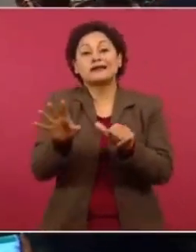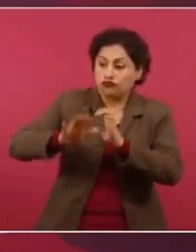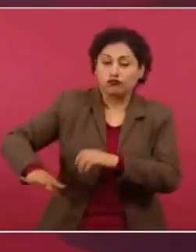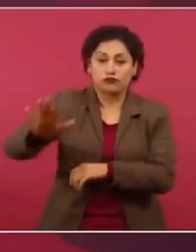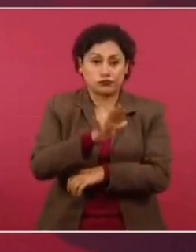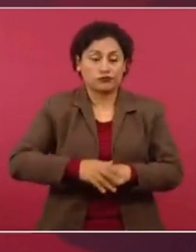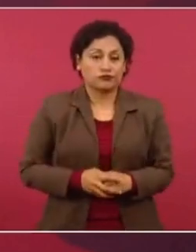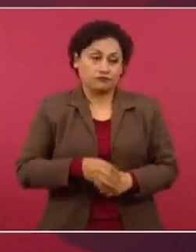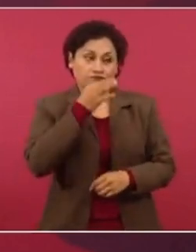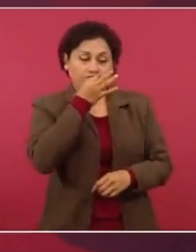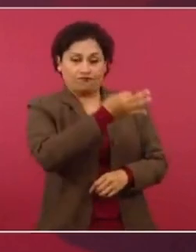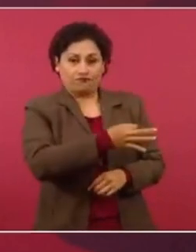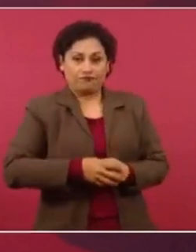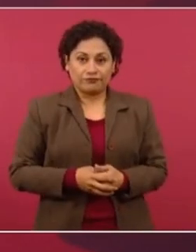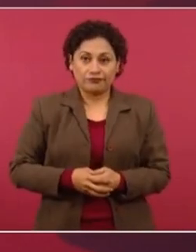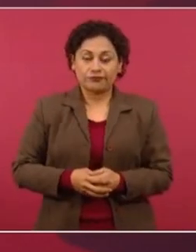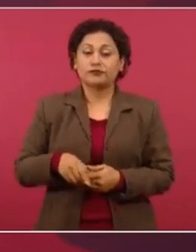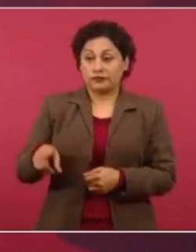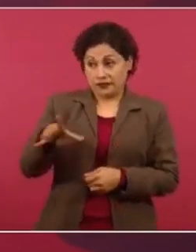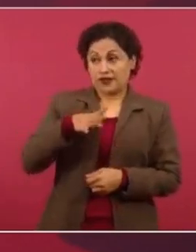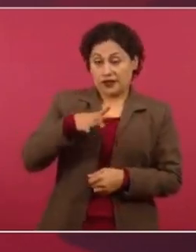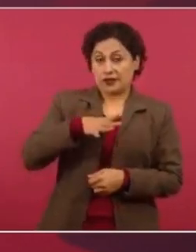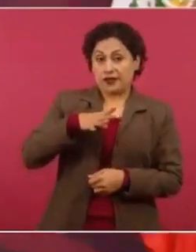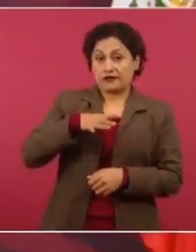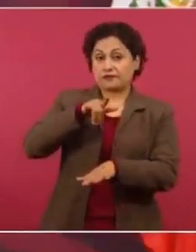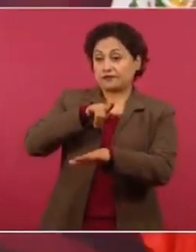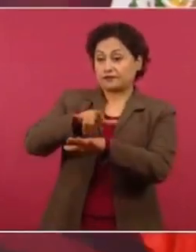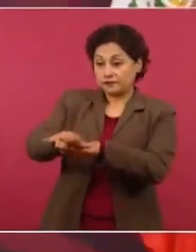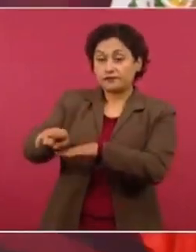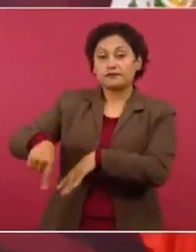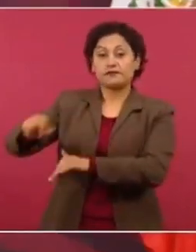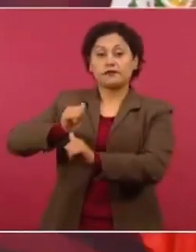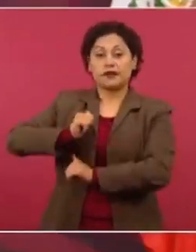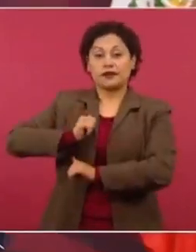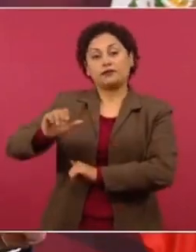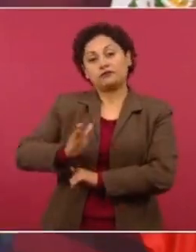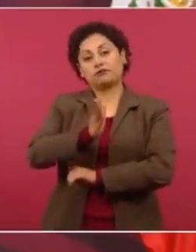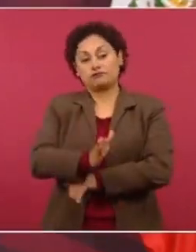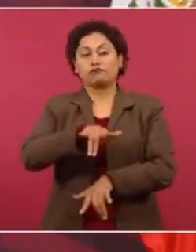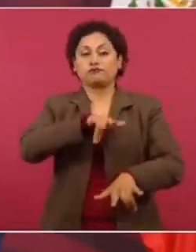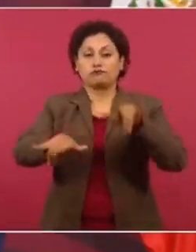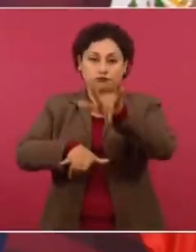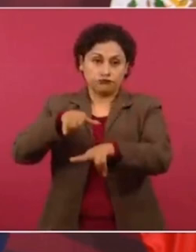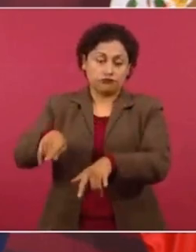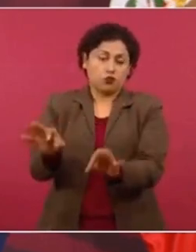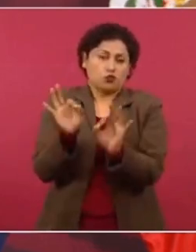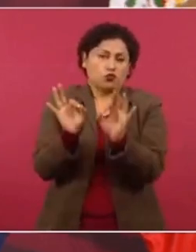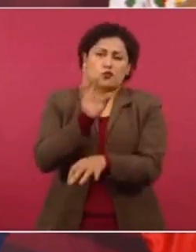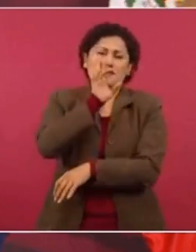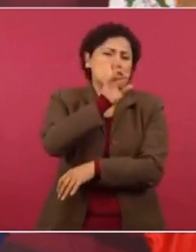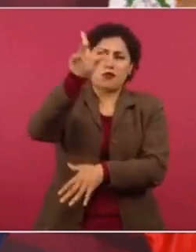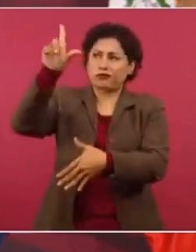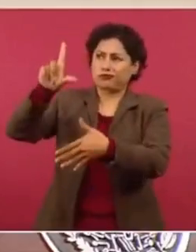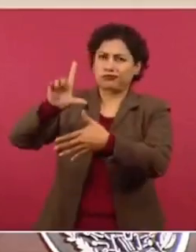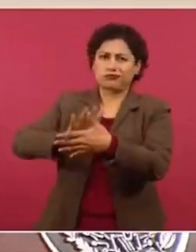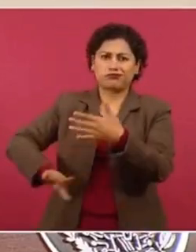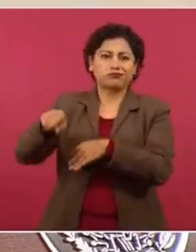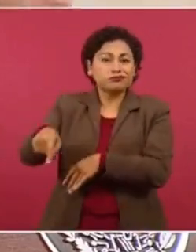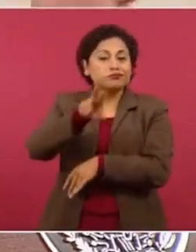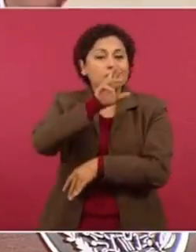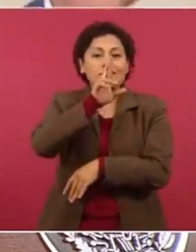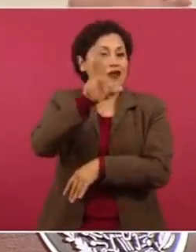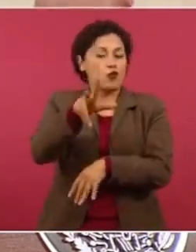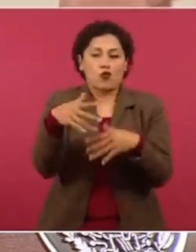instalaciones. Y está la base aérea y está el aeropuerto. Es uno de los mejores aeropuertos de América Latina. Pero